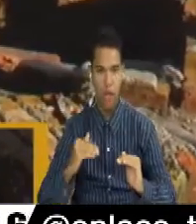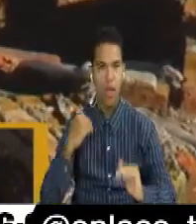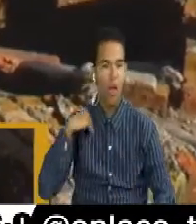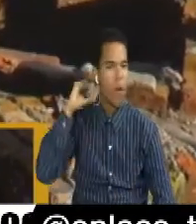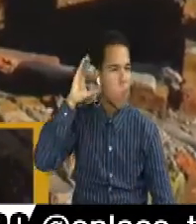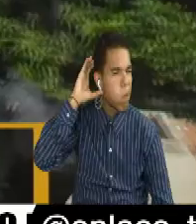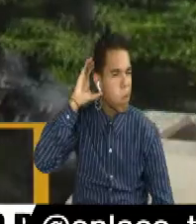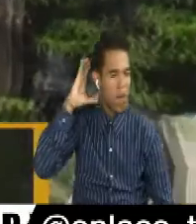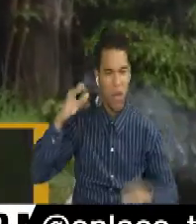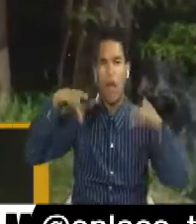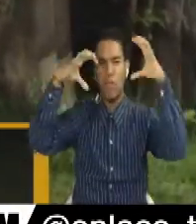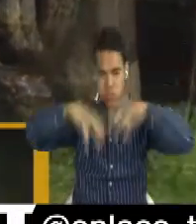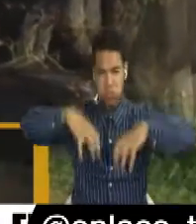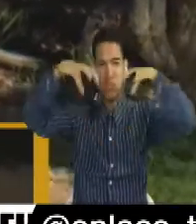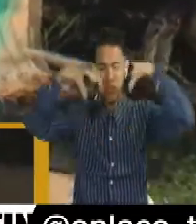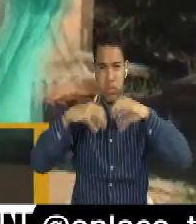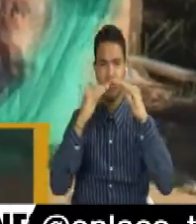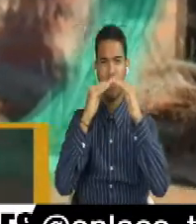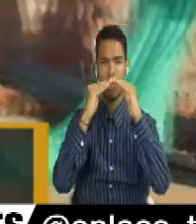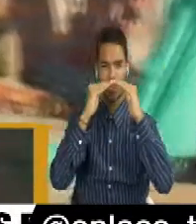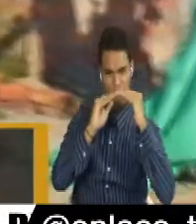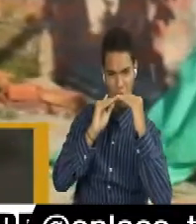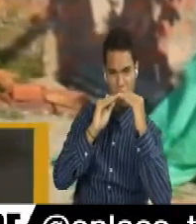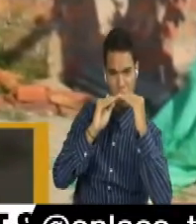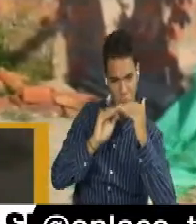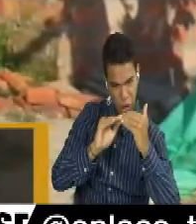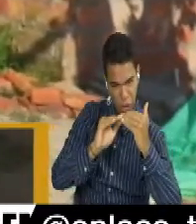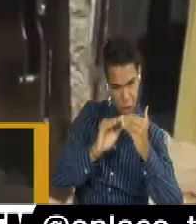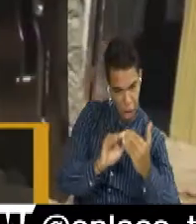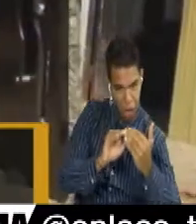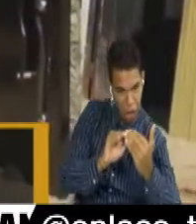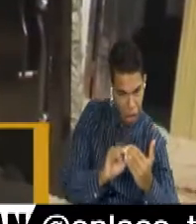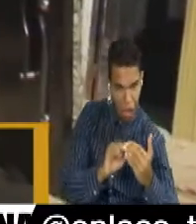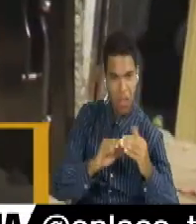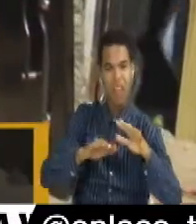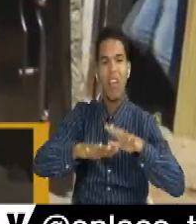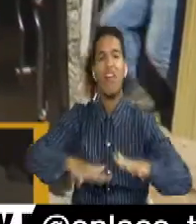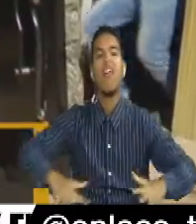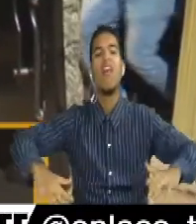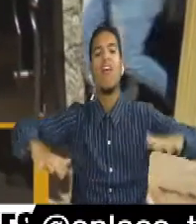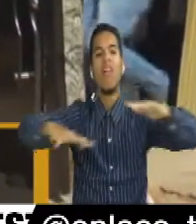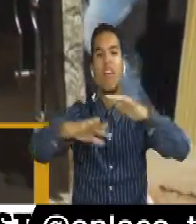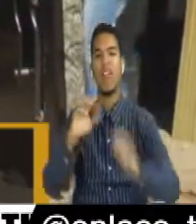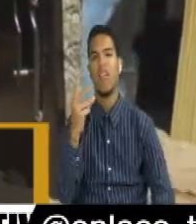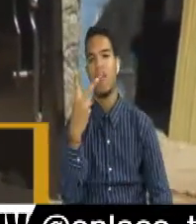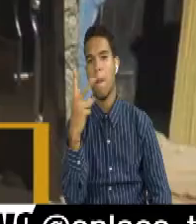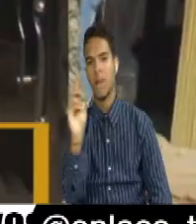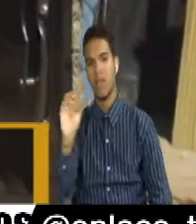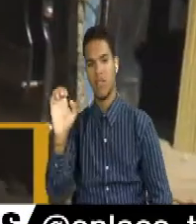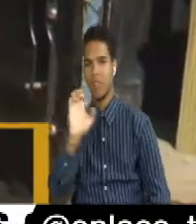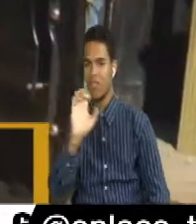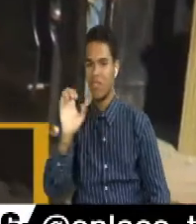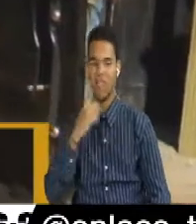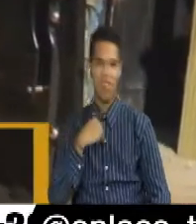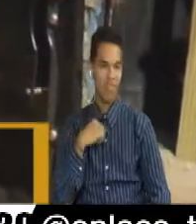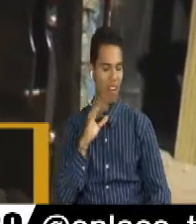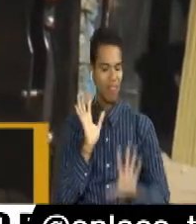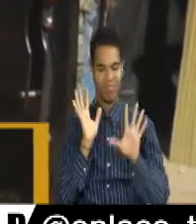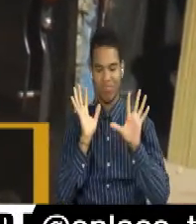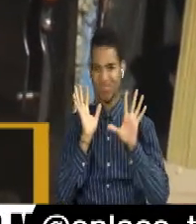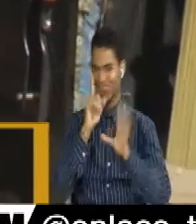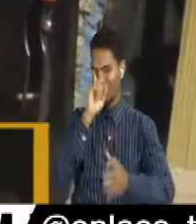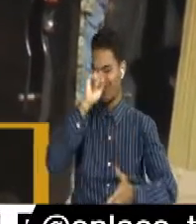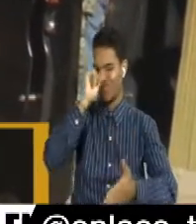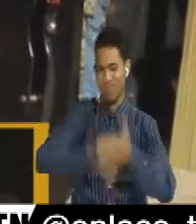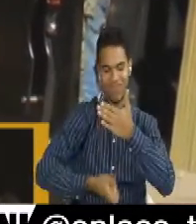lloviendo, se ha derrumbado más y se ha inundado todo el barrio el 20 de enero. Ya no podemos volver ya a alto riesgo, ya buscando una